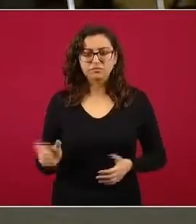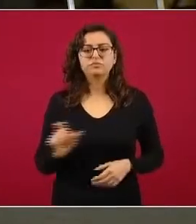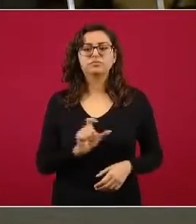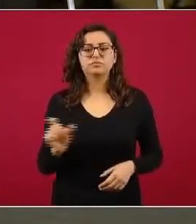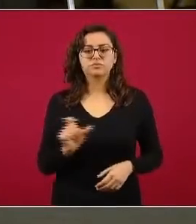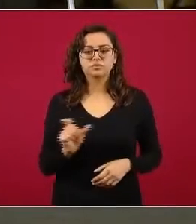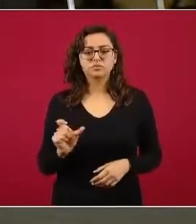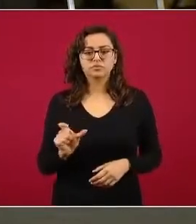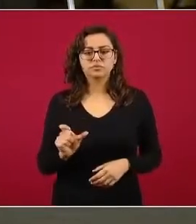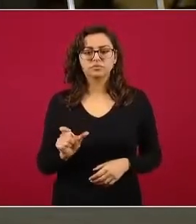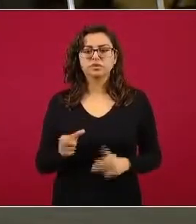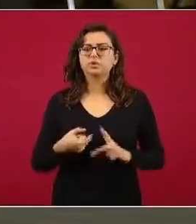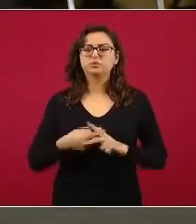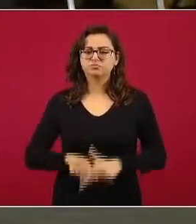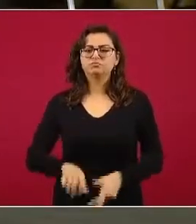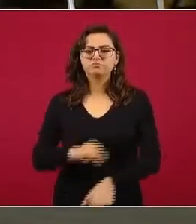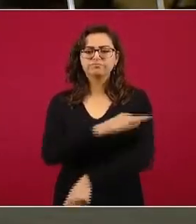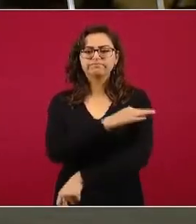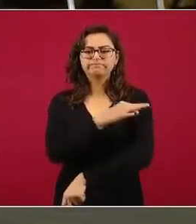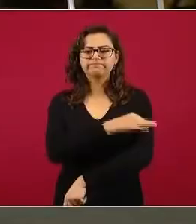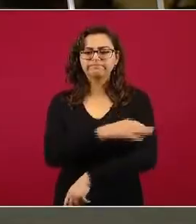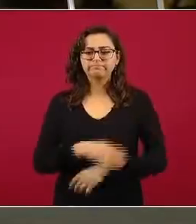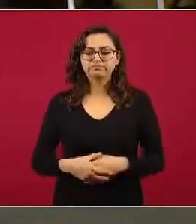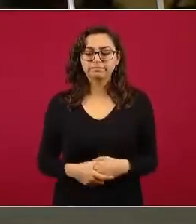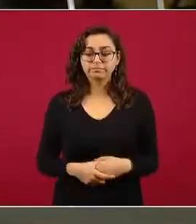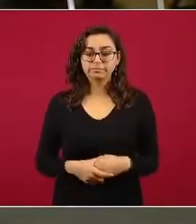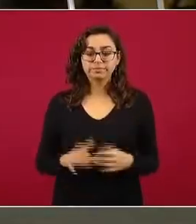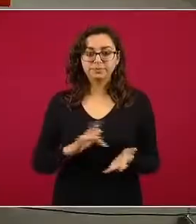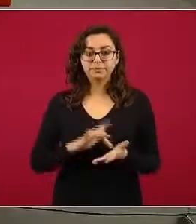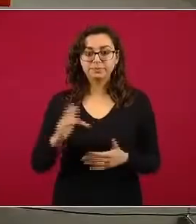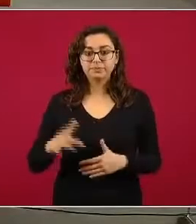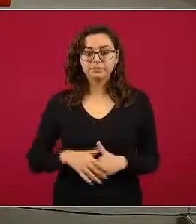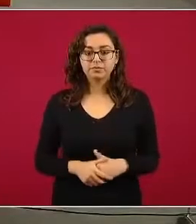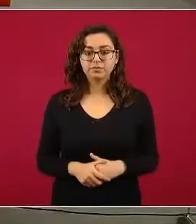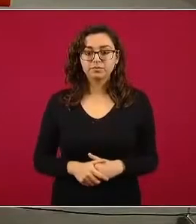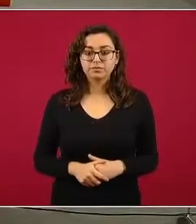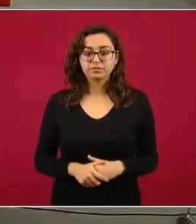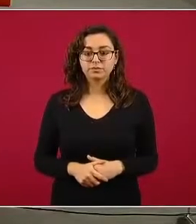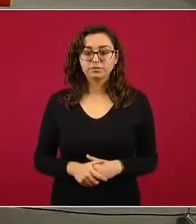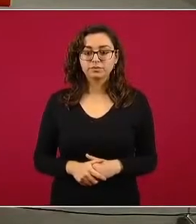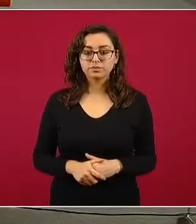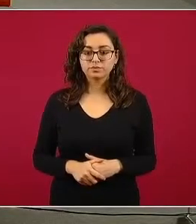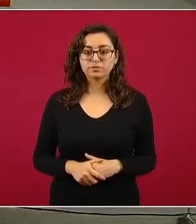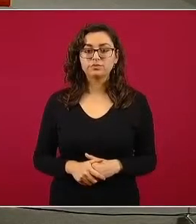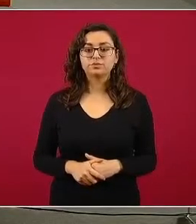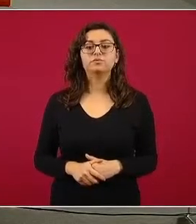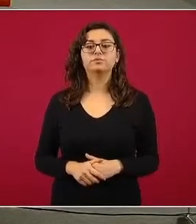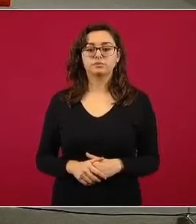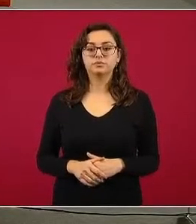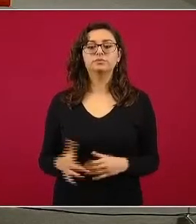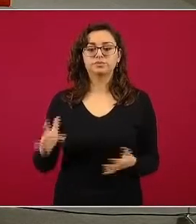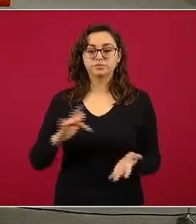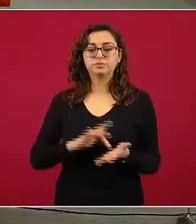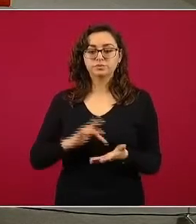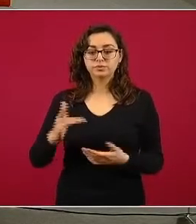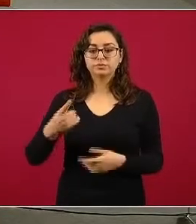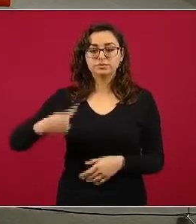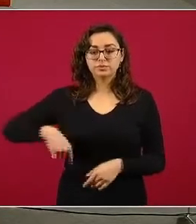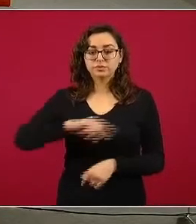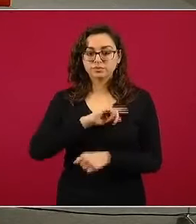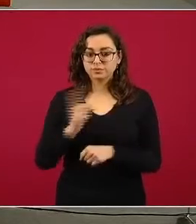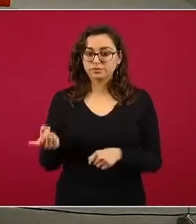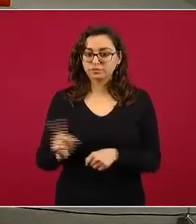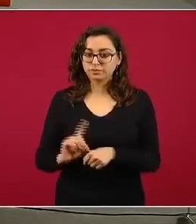Y cuándo después empezaría el proceso de vacunación. Gracias, doctor. Sí, muchas gracias. Como lo hemos venido explicando y lo seguiremos actualizando todos los